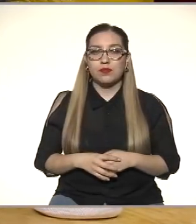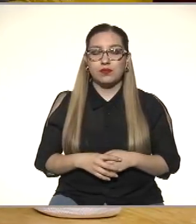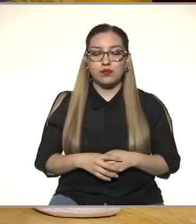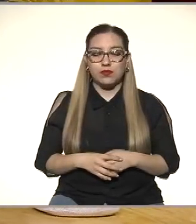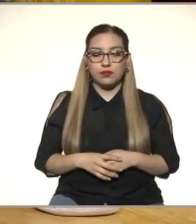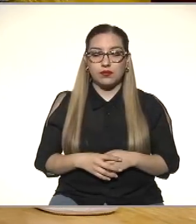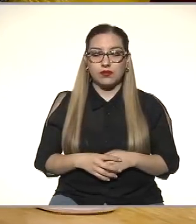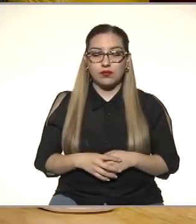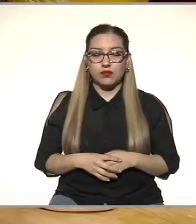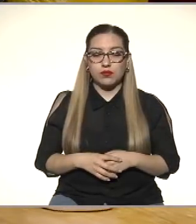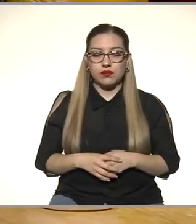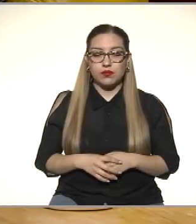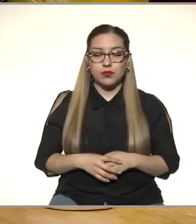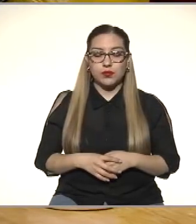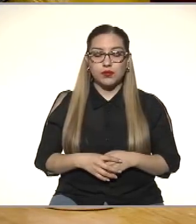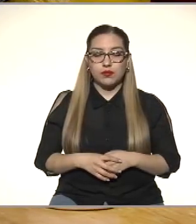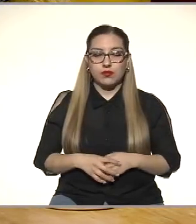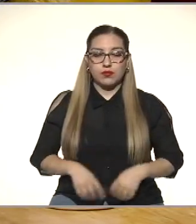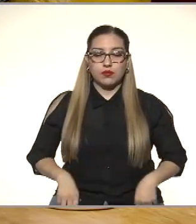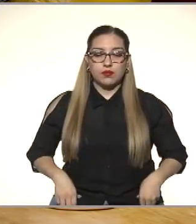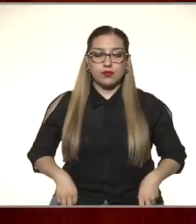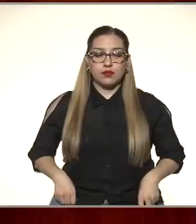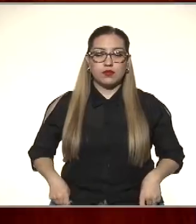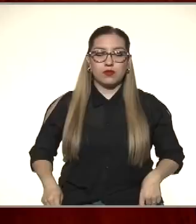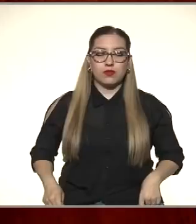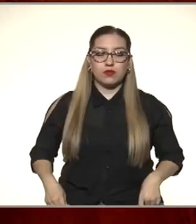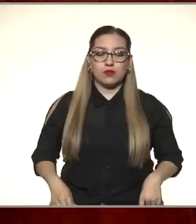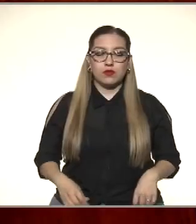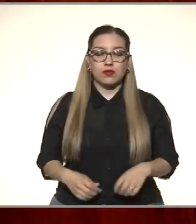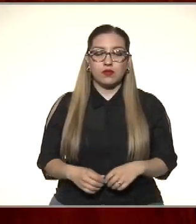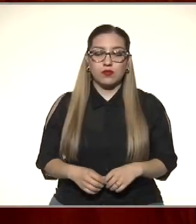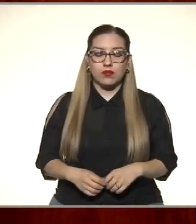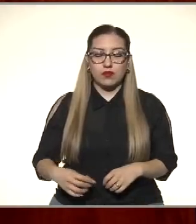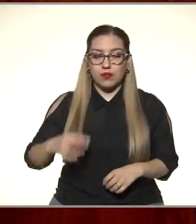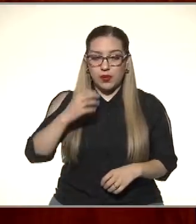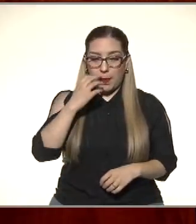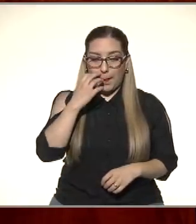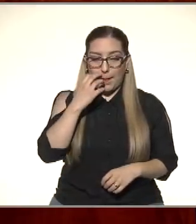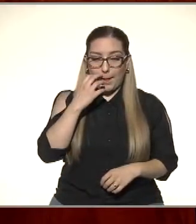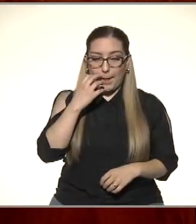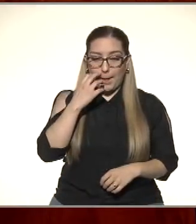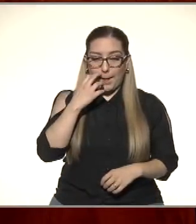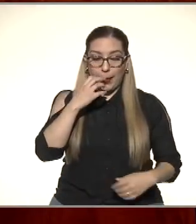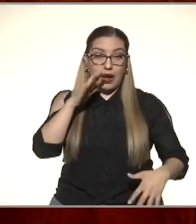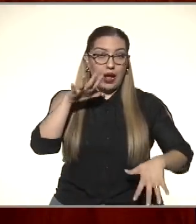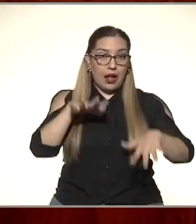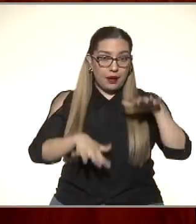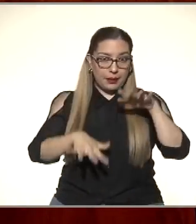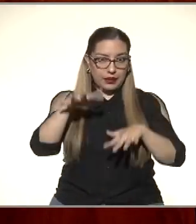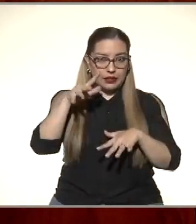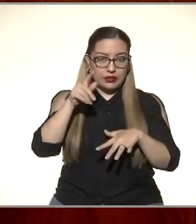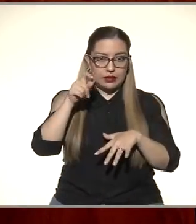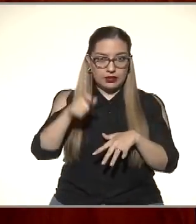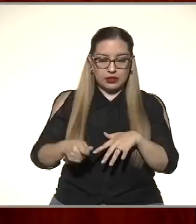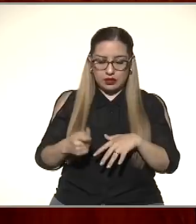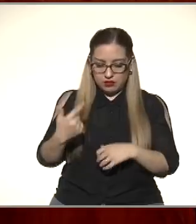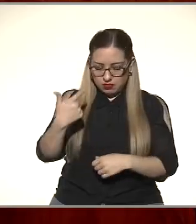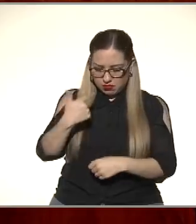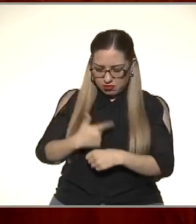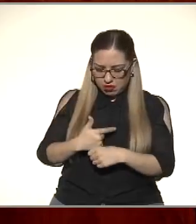veces, ¿sí? No es una apología de la infidelidad, a veces tiene que ver con crecimiento, con descubrimiento,